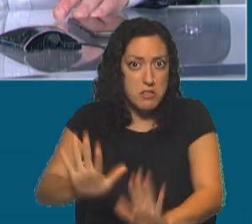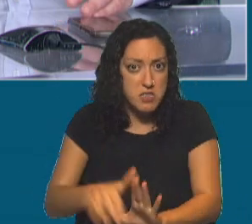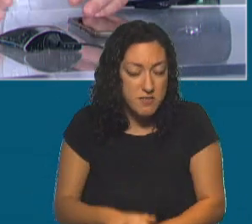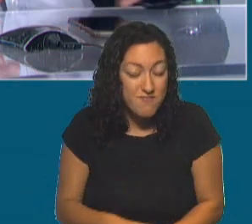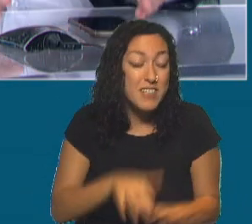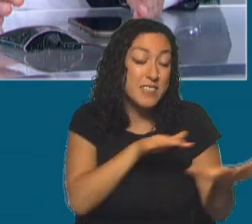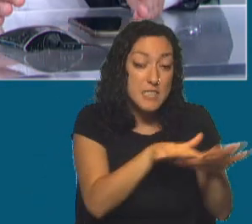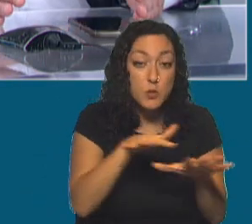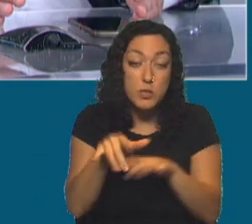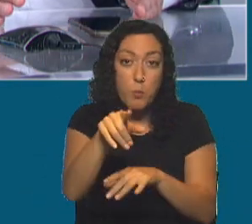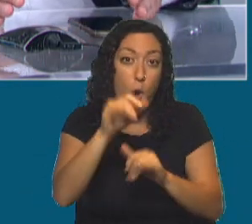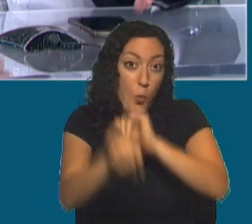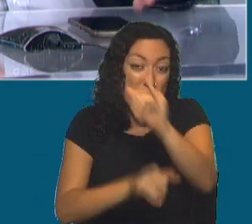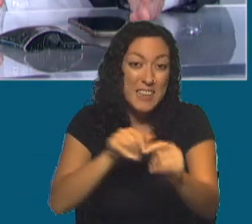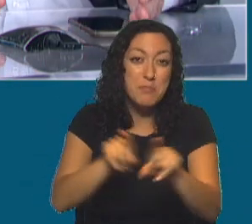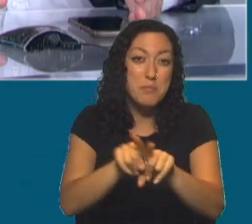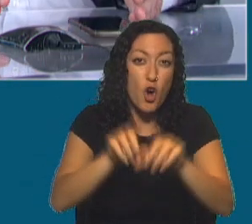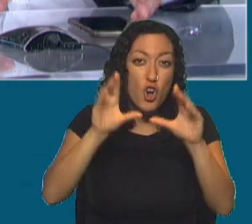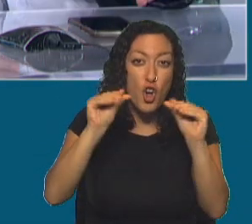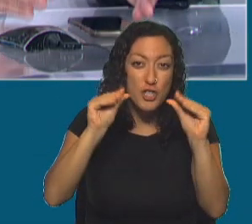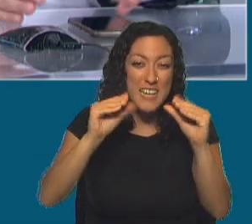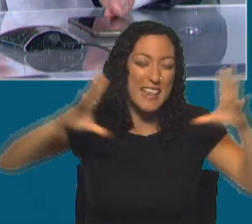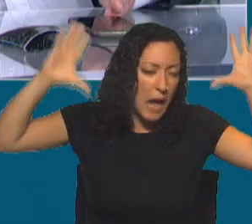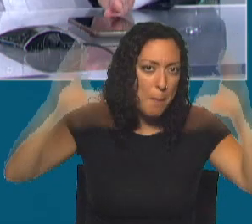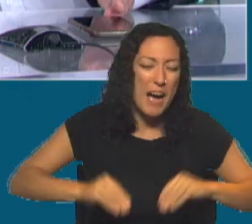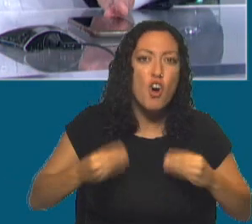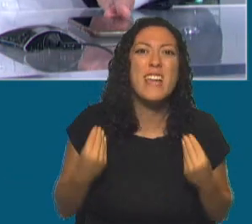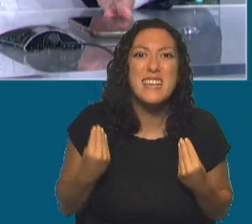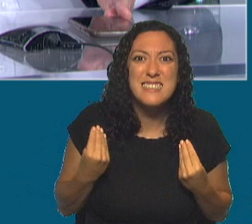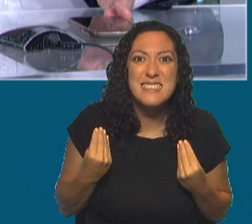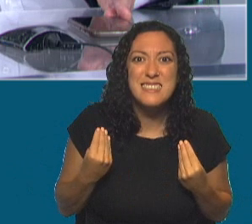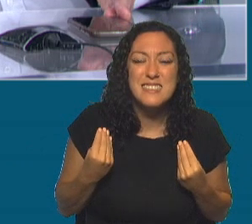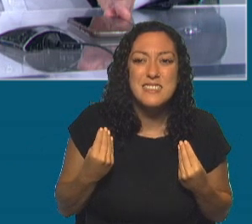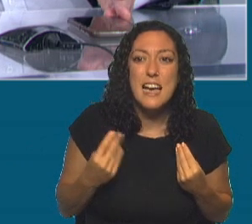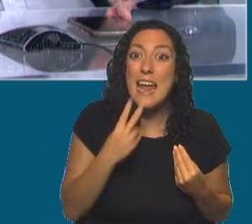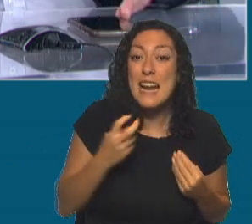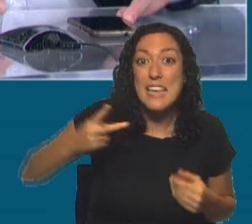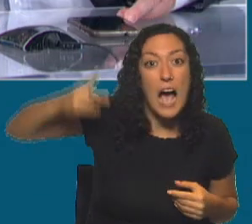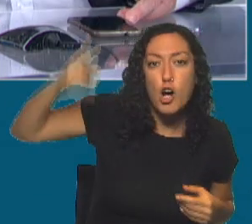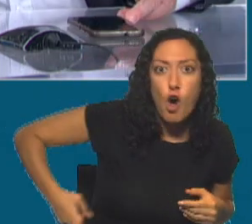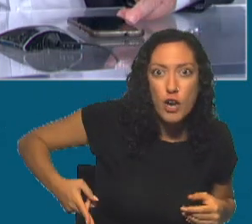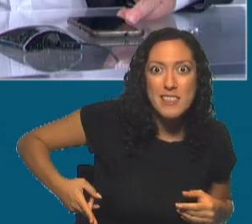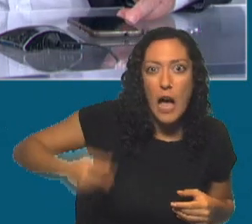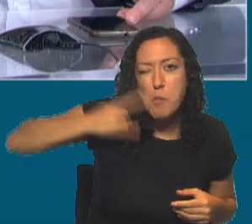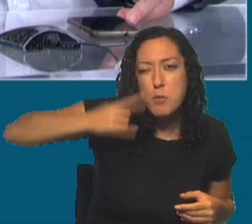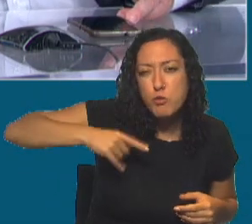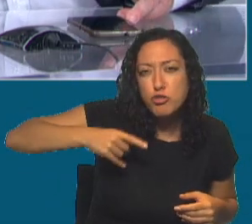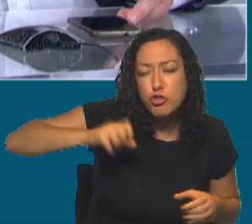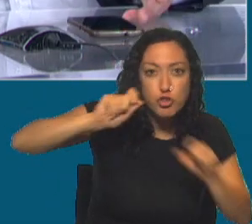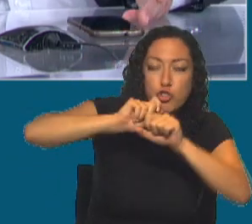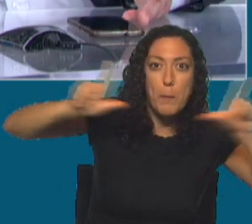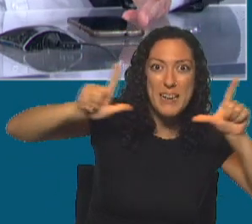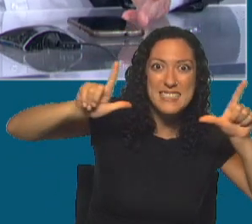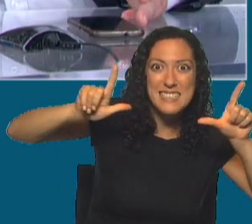contabas, básicamente la noche del apagón, fue una sucesión de cortes de energía sorpresivos de la